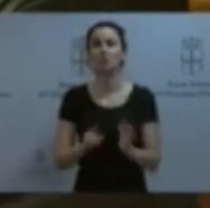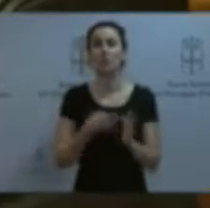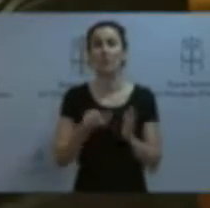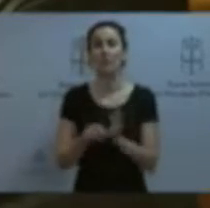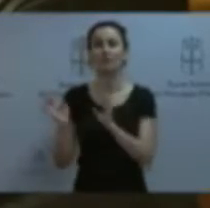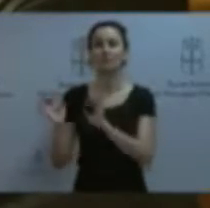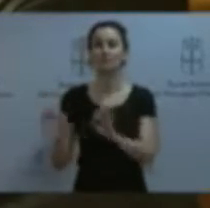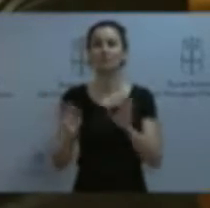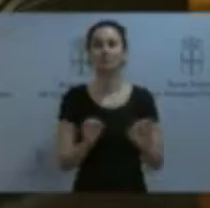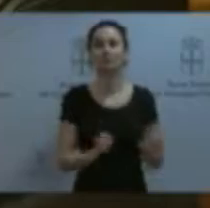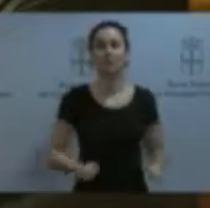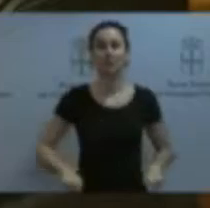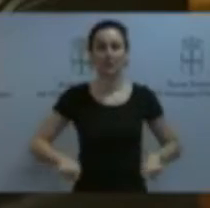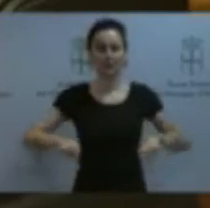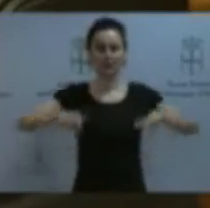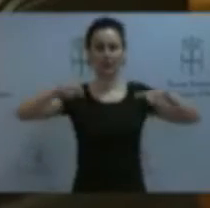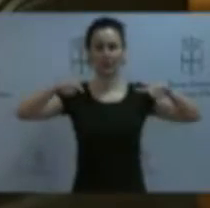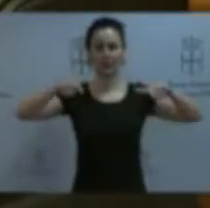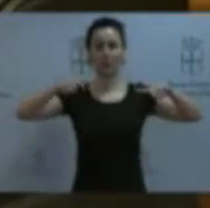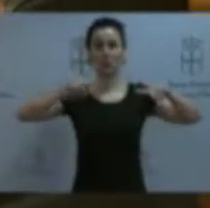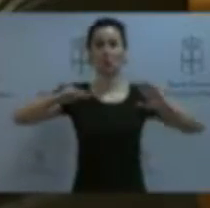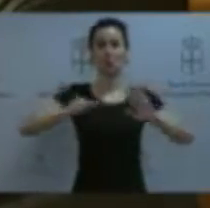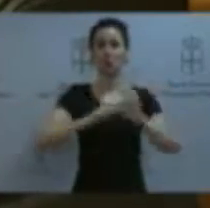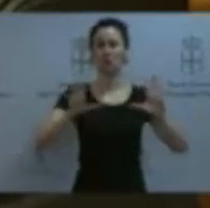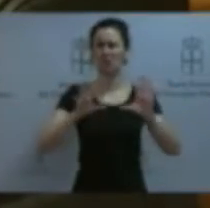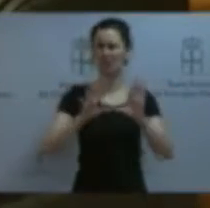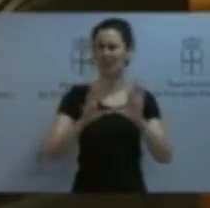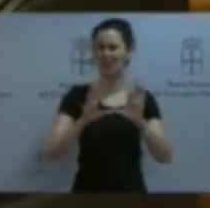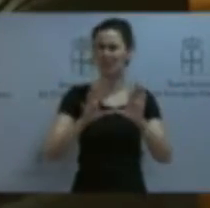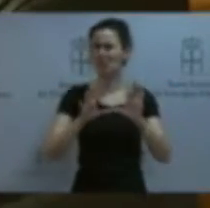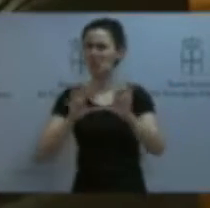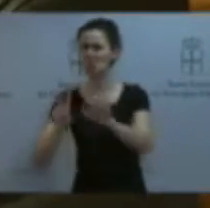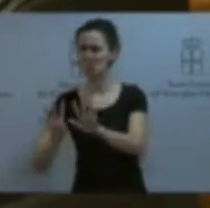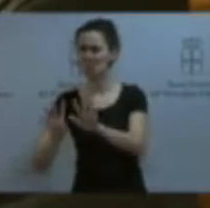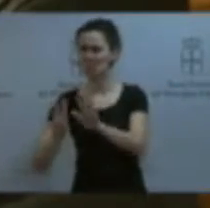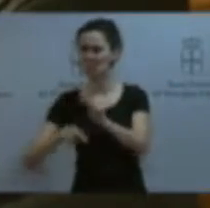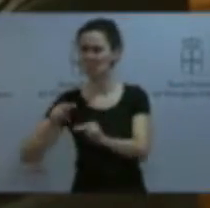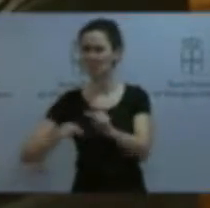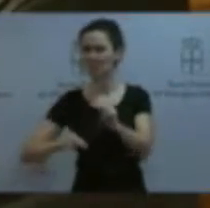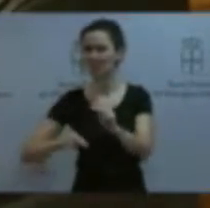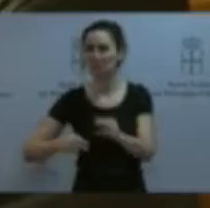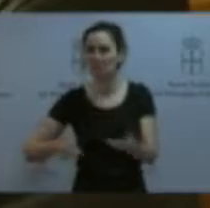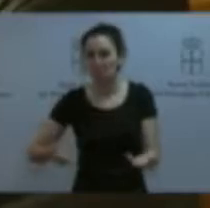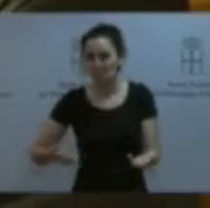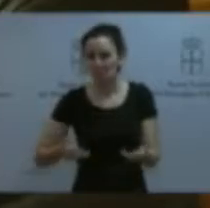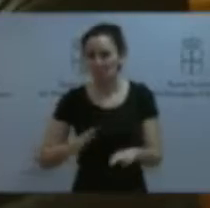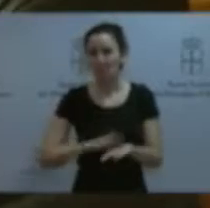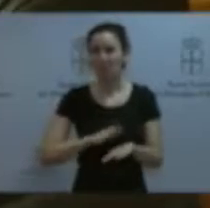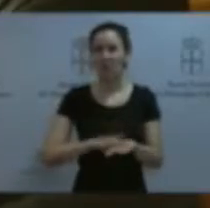aprueba entre enero y mayo de 2010, ¿por qué se estaba construyendo en mayo de 2009? usted ve una obra que se está